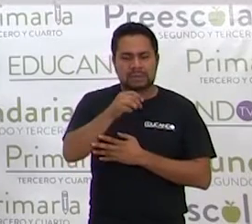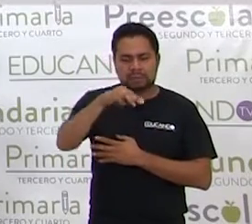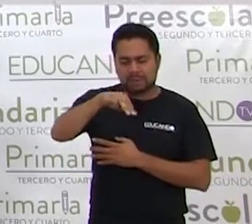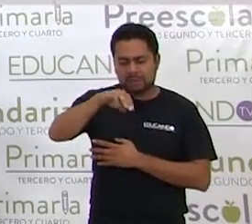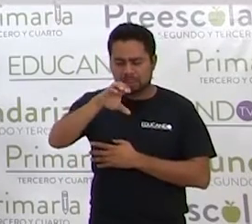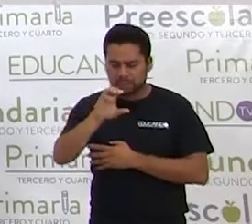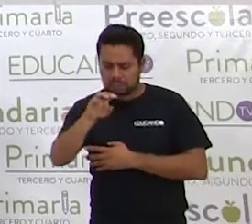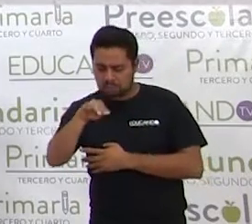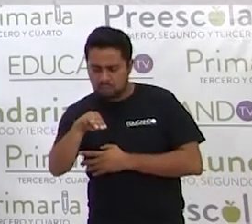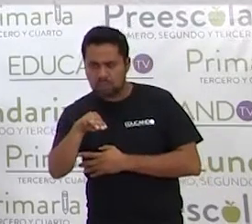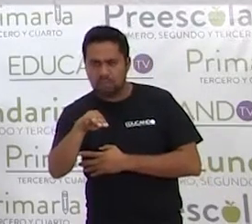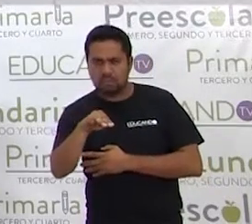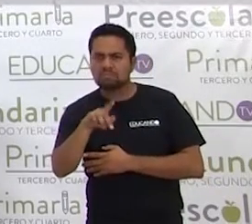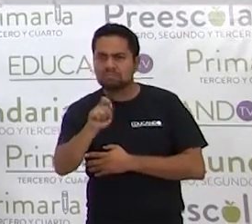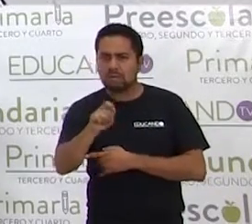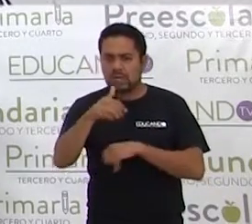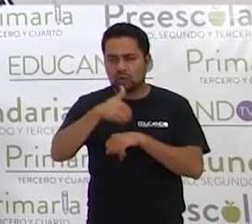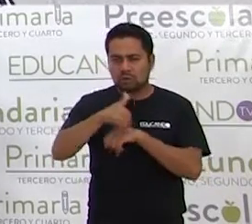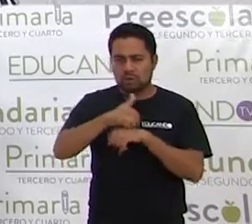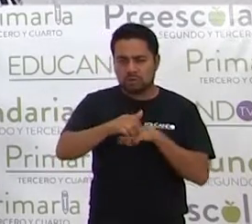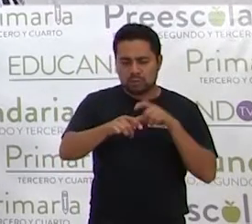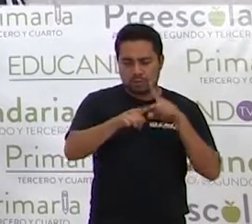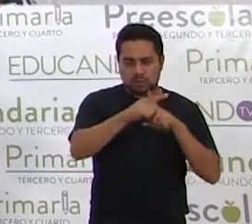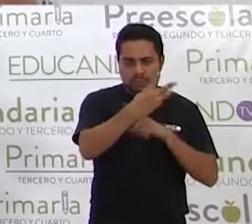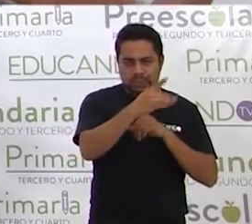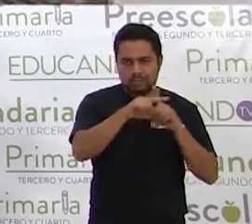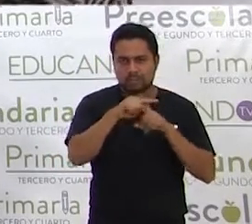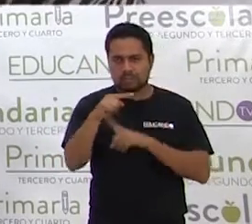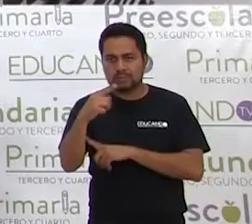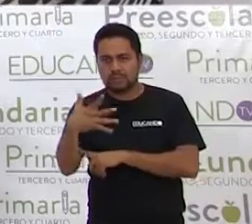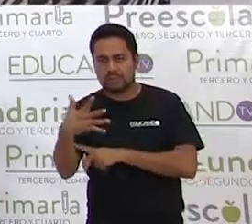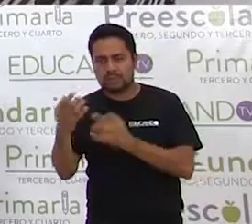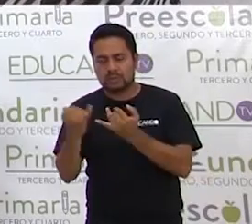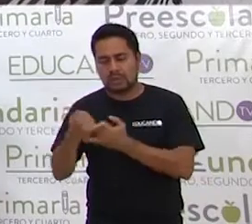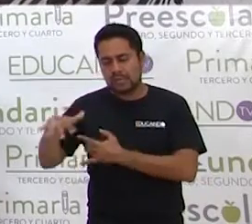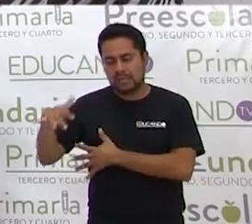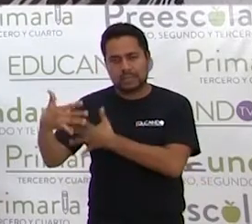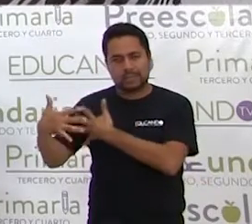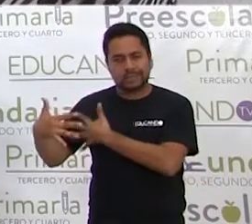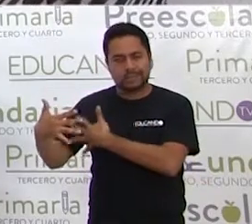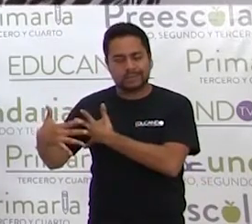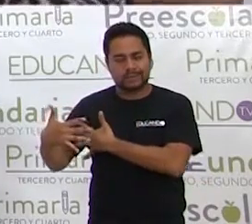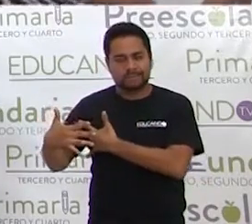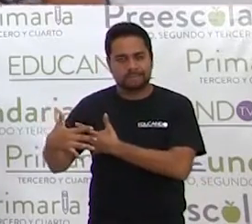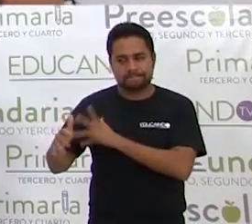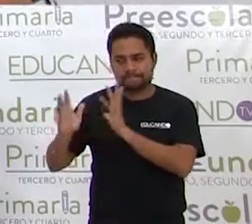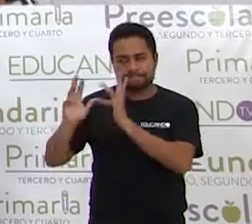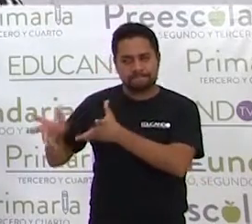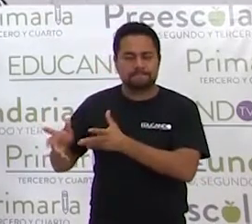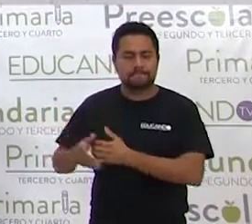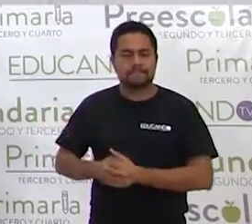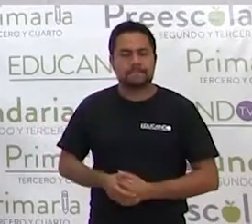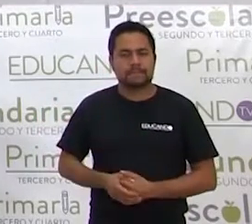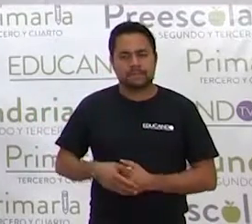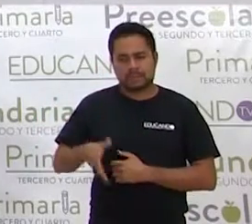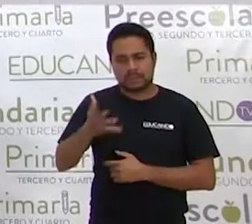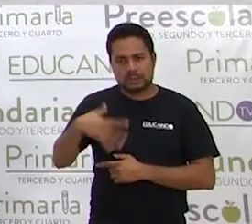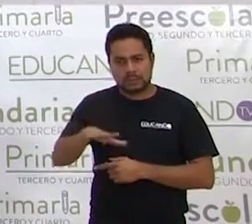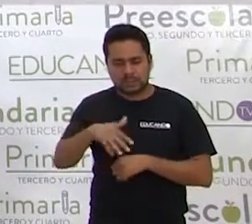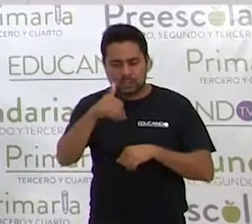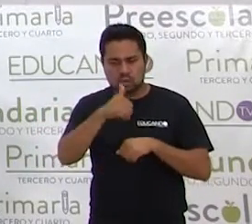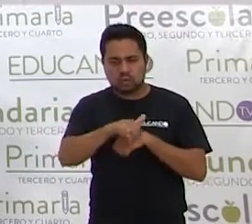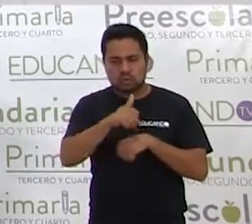así que se hace se multiplica 3 por 5 15 si es que estamos buscando o